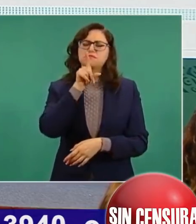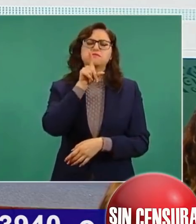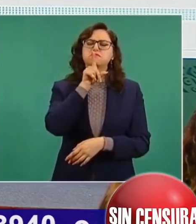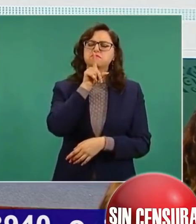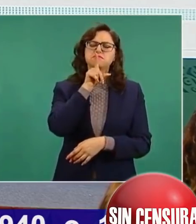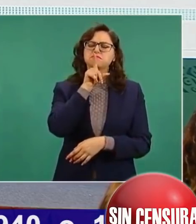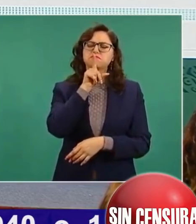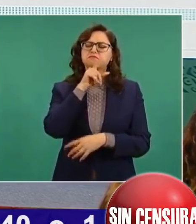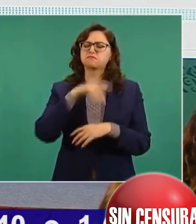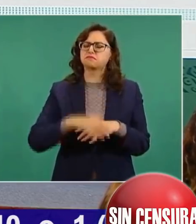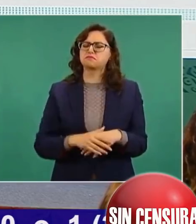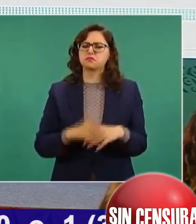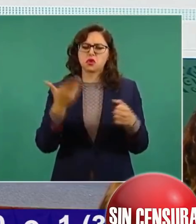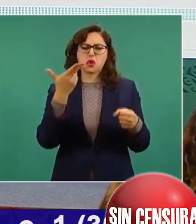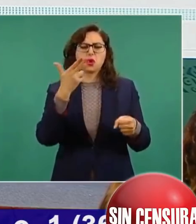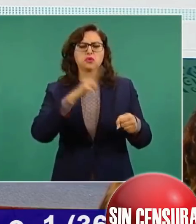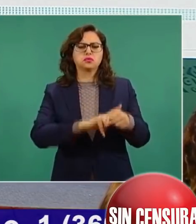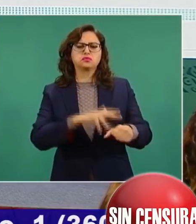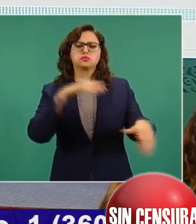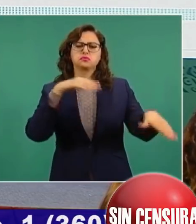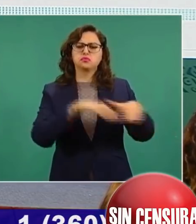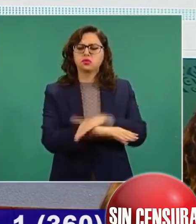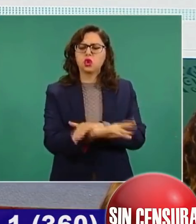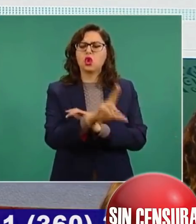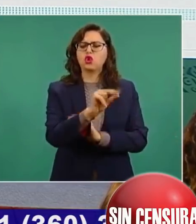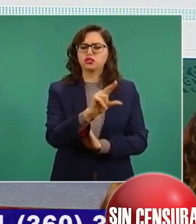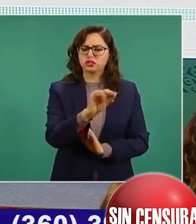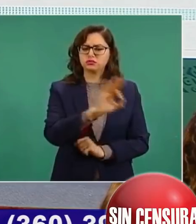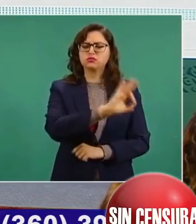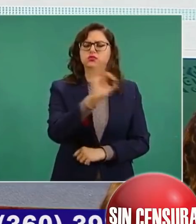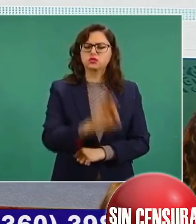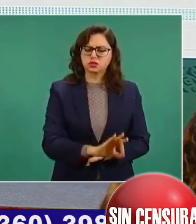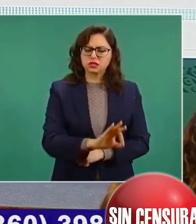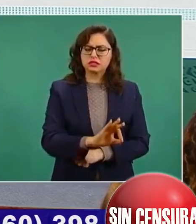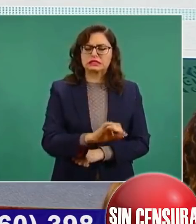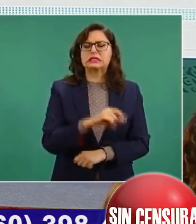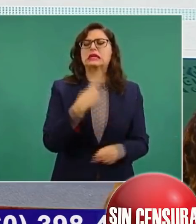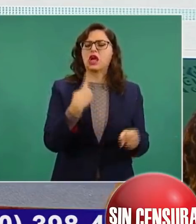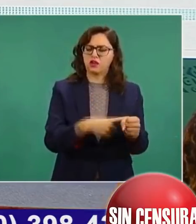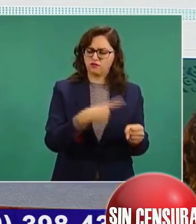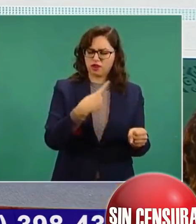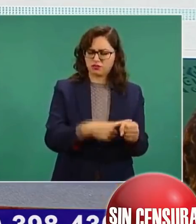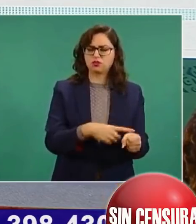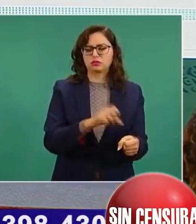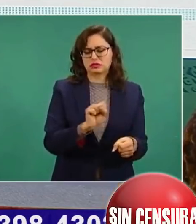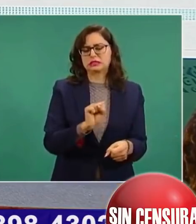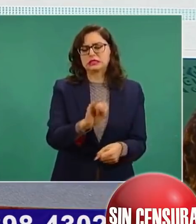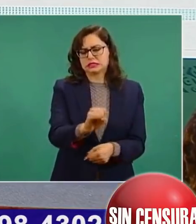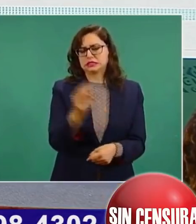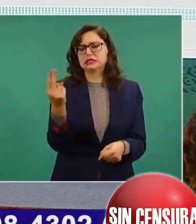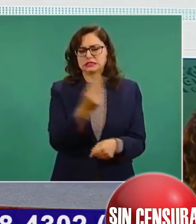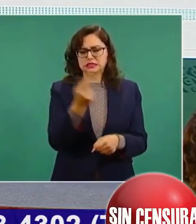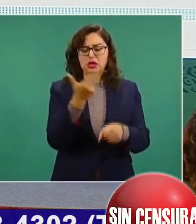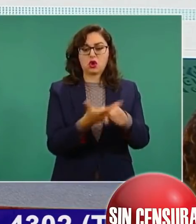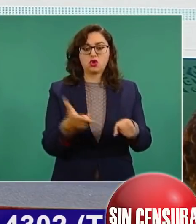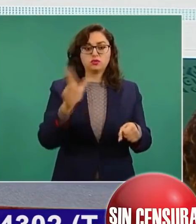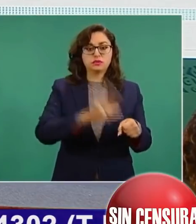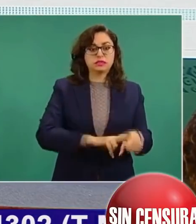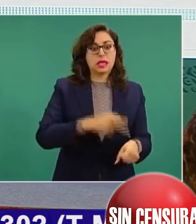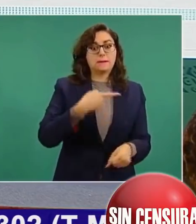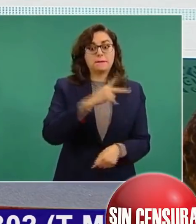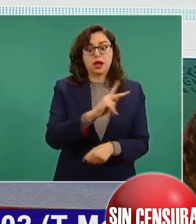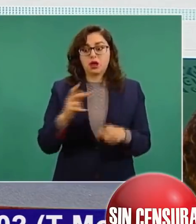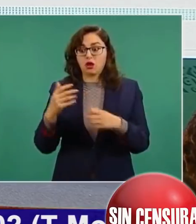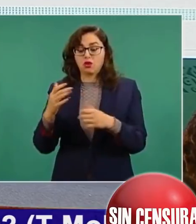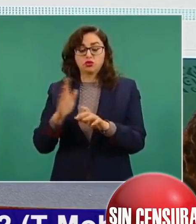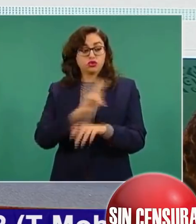hospitalizados están en una condición delicada o suficientemente grave para ser hospitalizados, pero no están